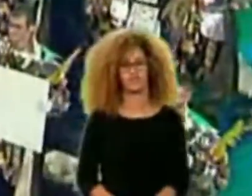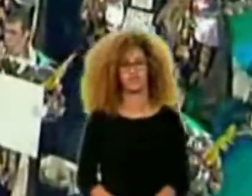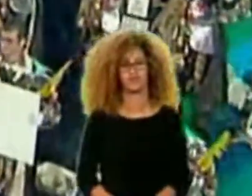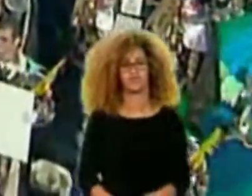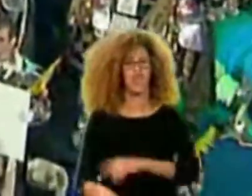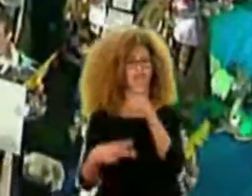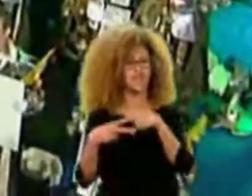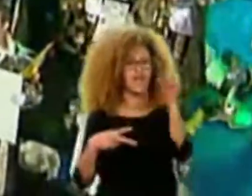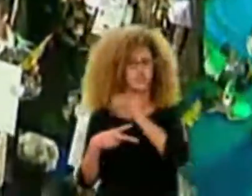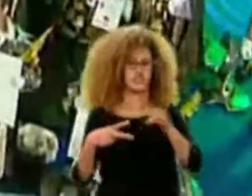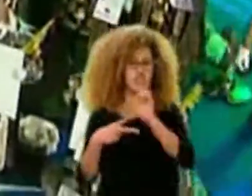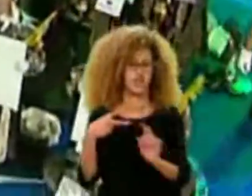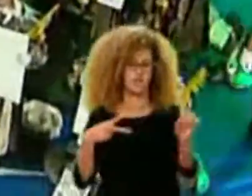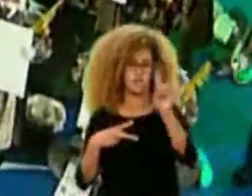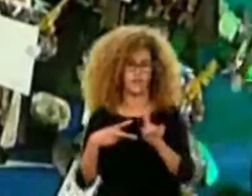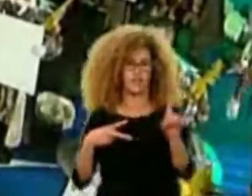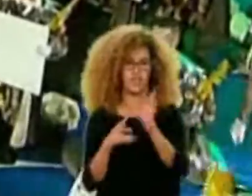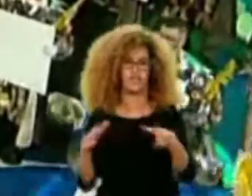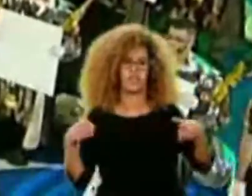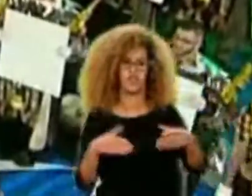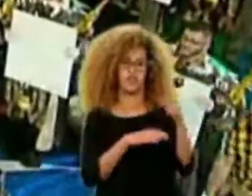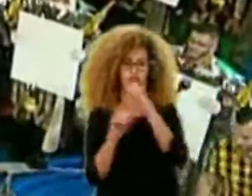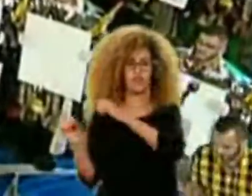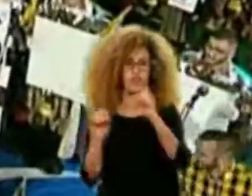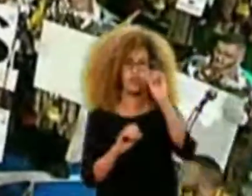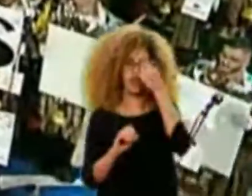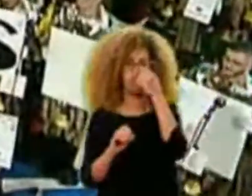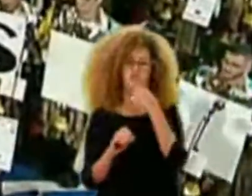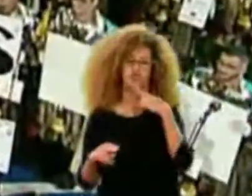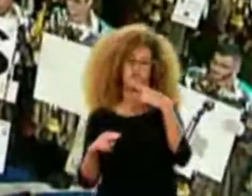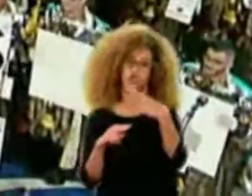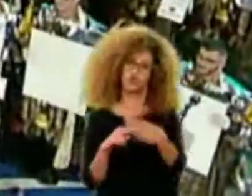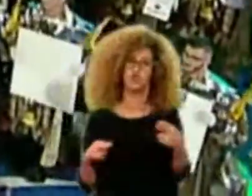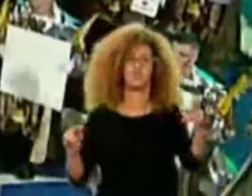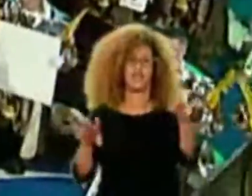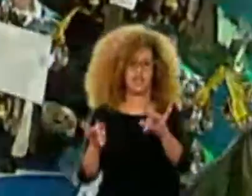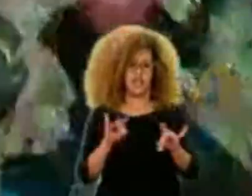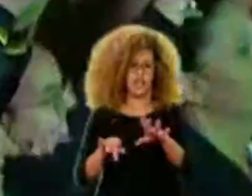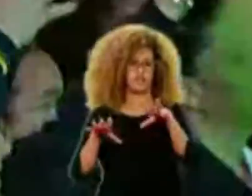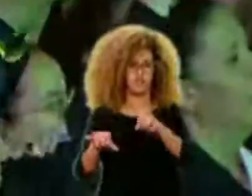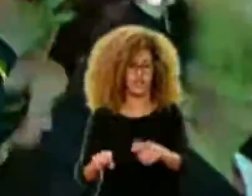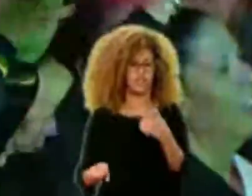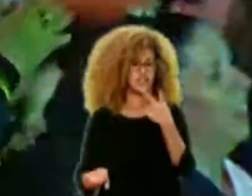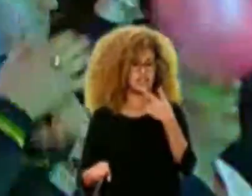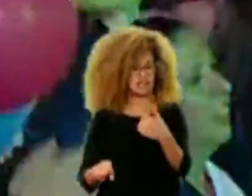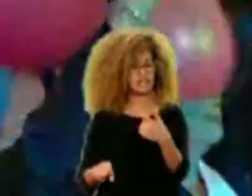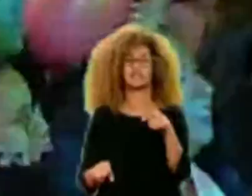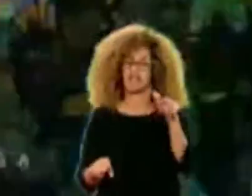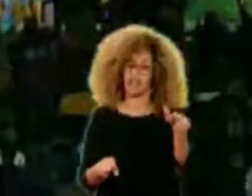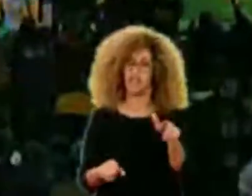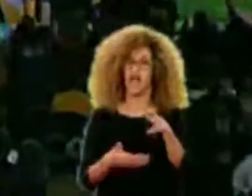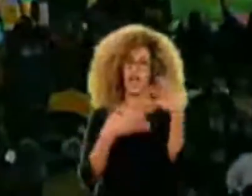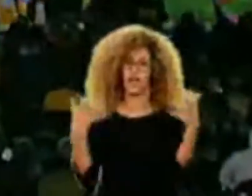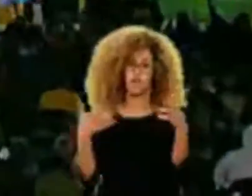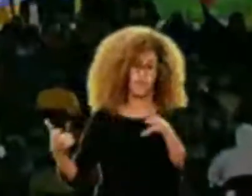Esta ha sido la primera canción de Los Legañosos, Tierra de Conquistadores. Ellos dicen que han querido apostar por esta alegoría porque tienen